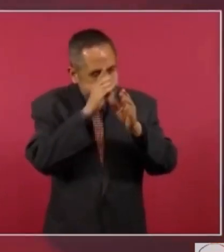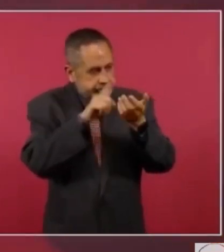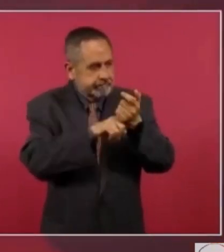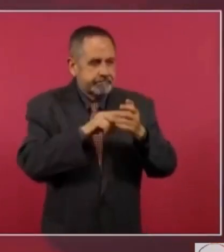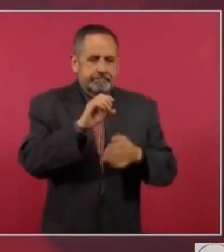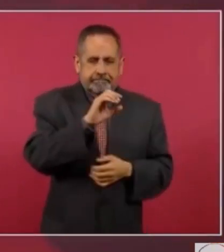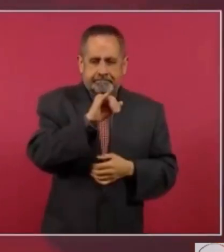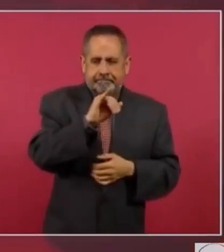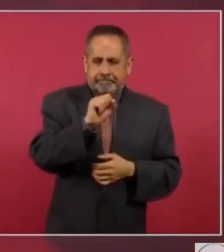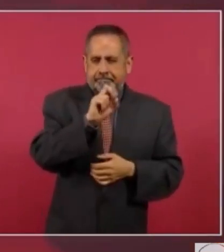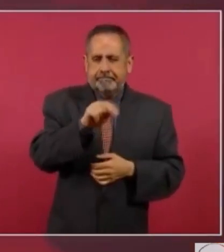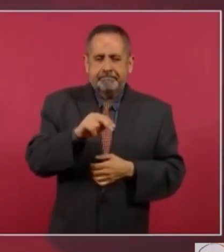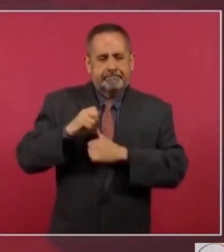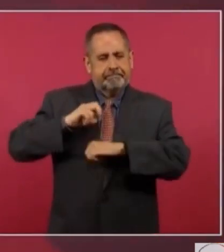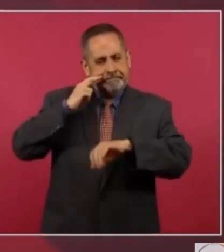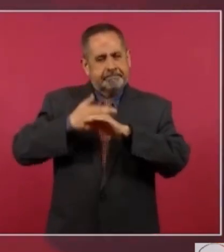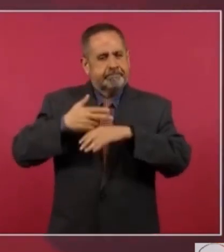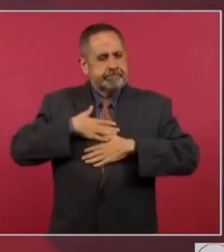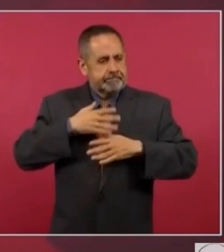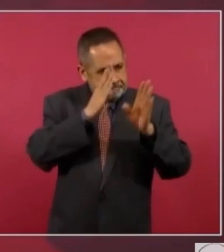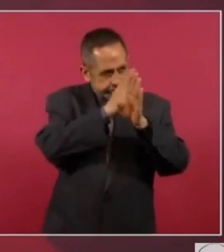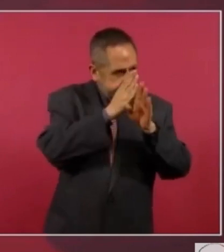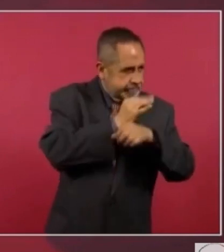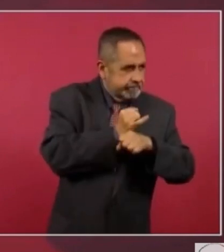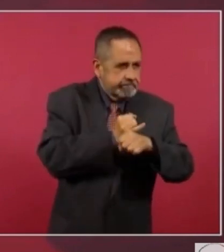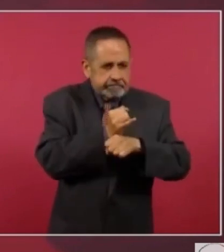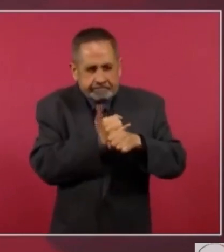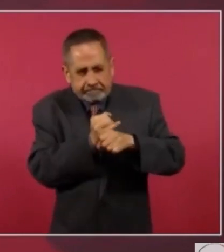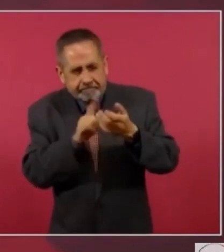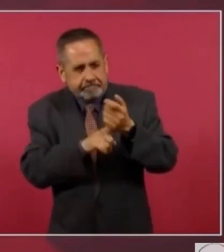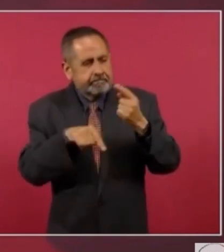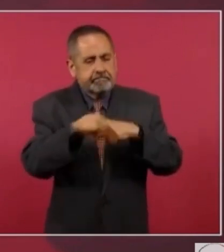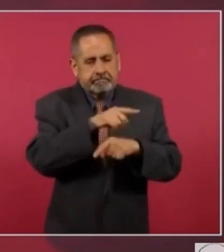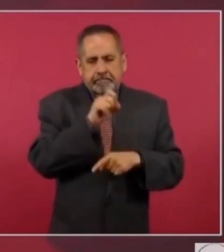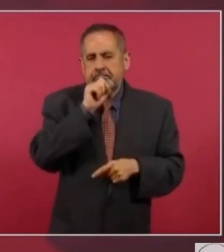del gobierno cuando Felipe Calderón.